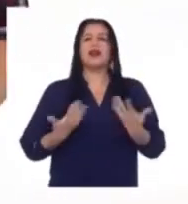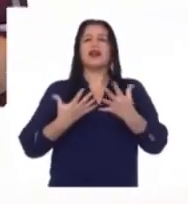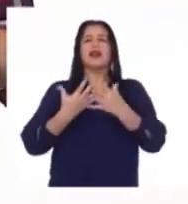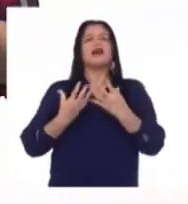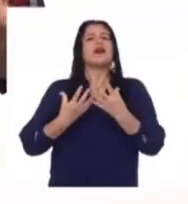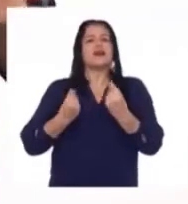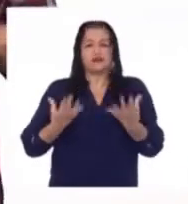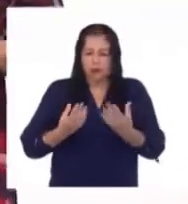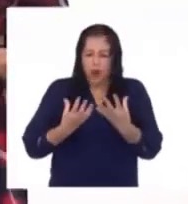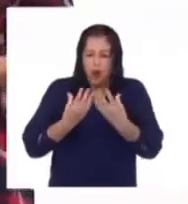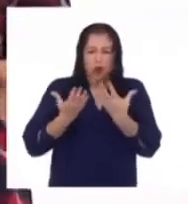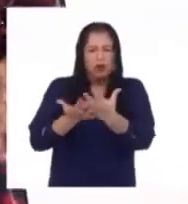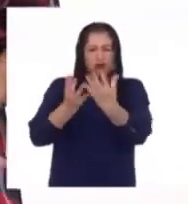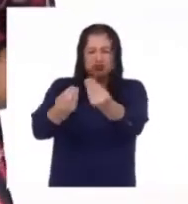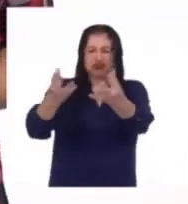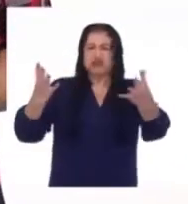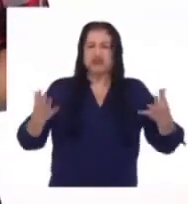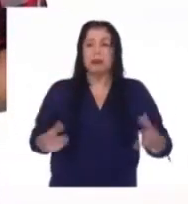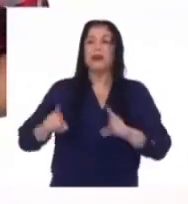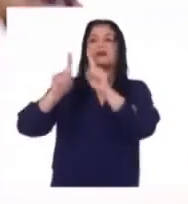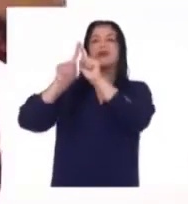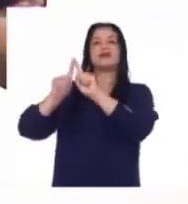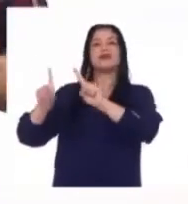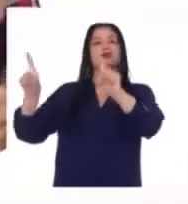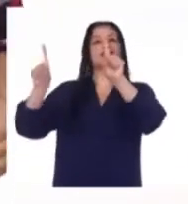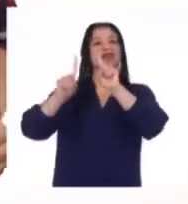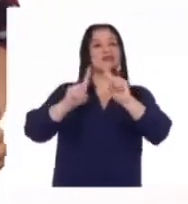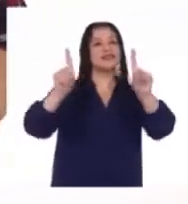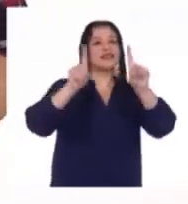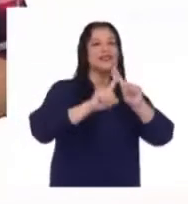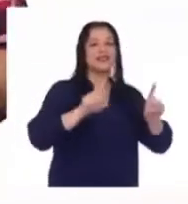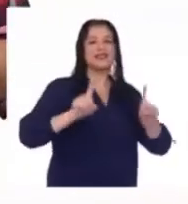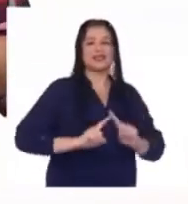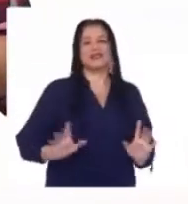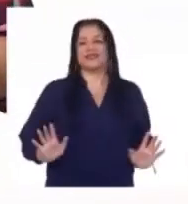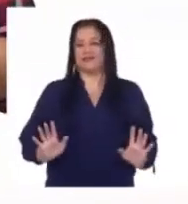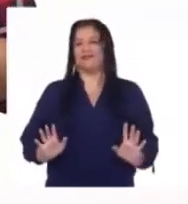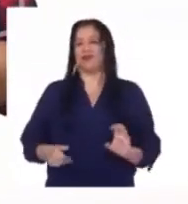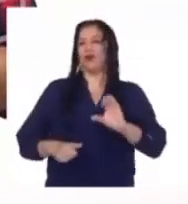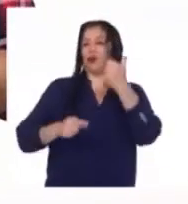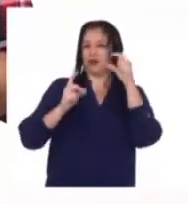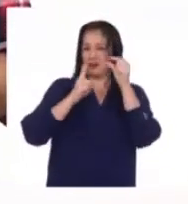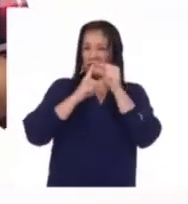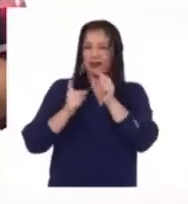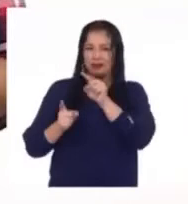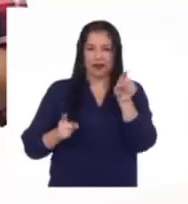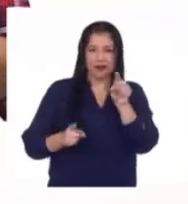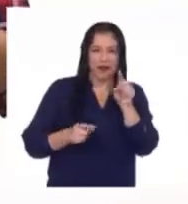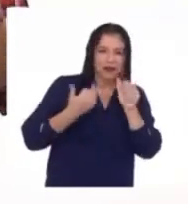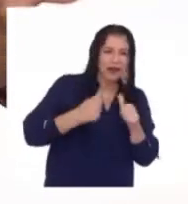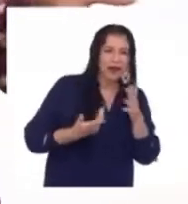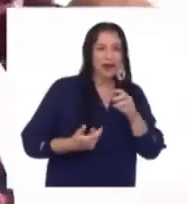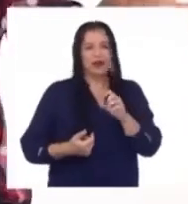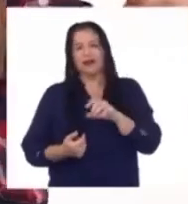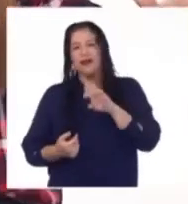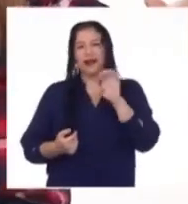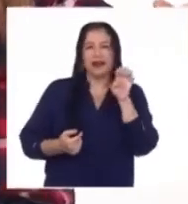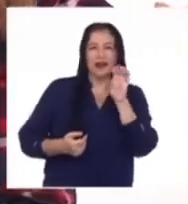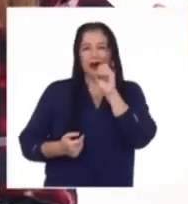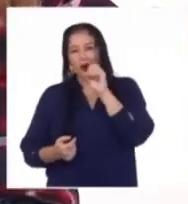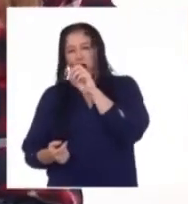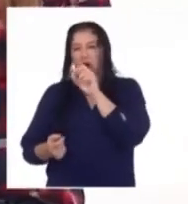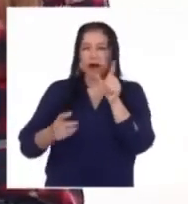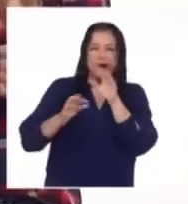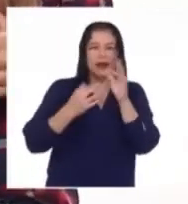abundancia de cosas distintas. Vamos con la siguiente palabra. Ahí veo una vocal, dos vocales, tres vocales. A